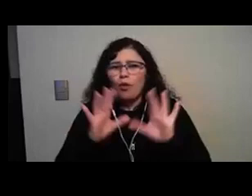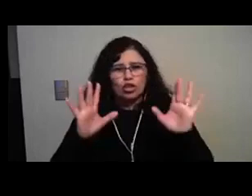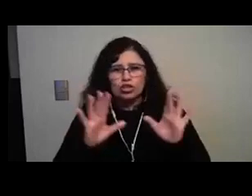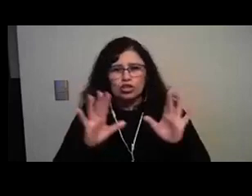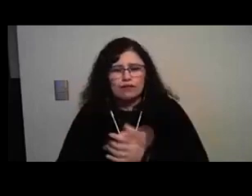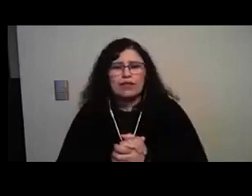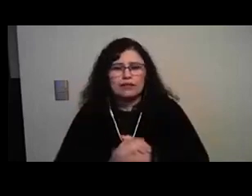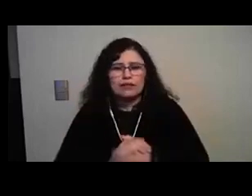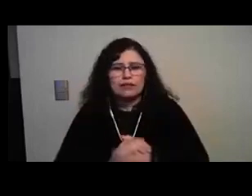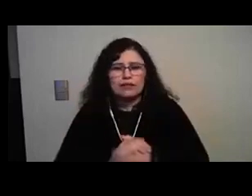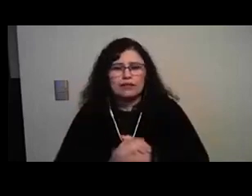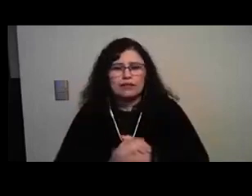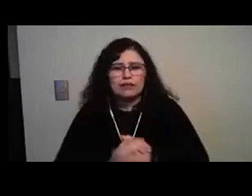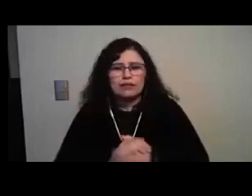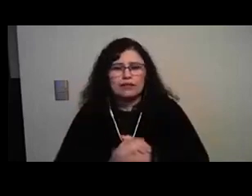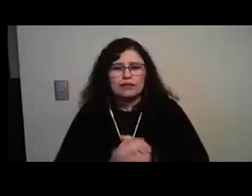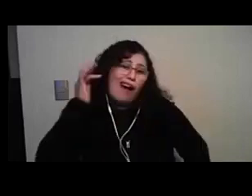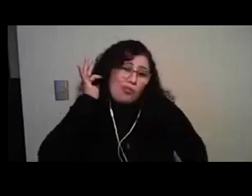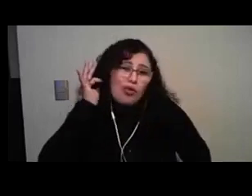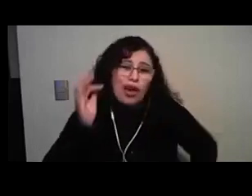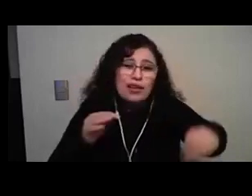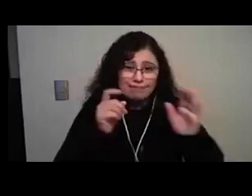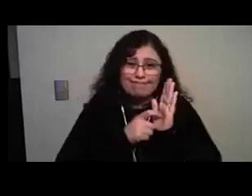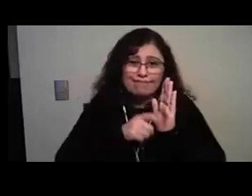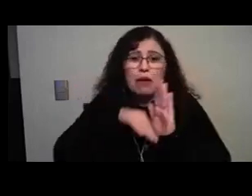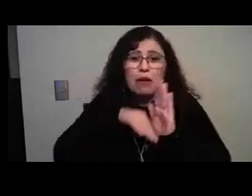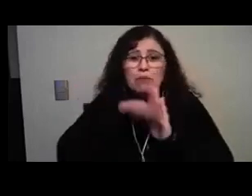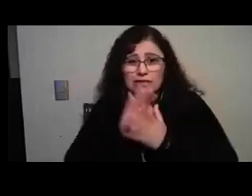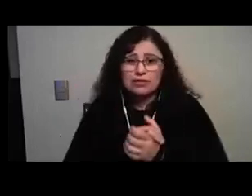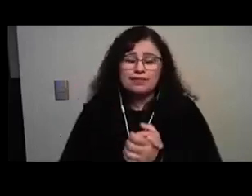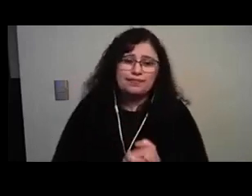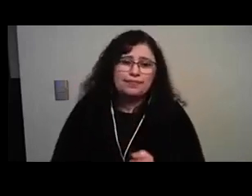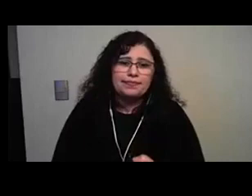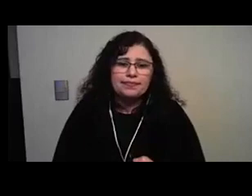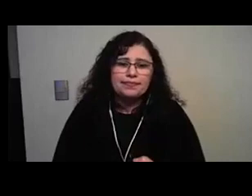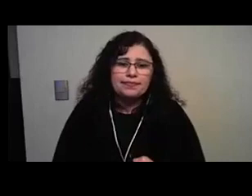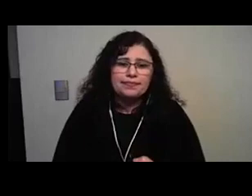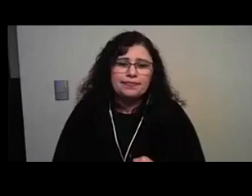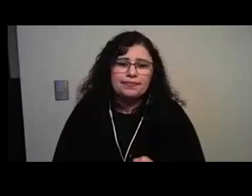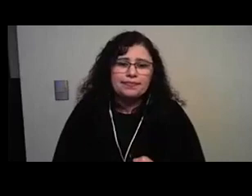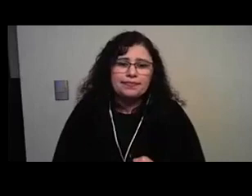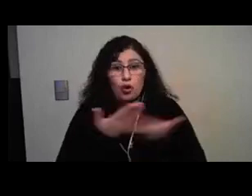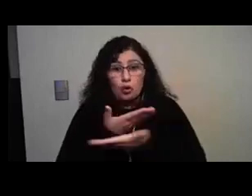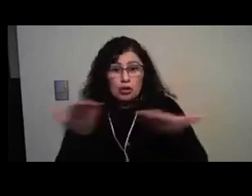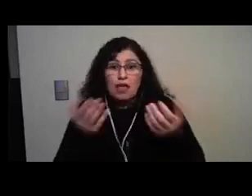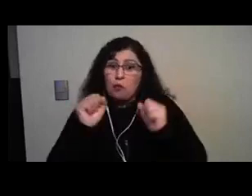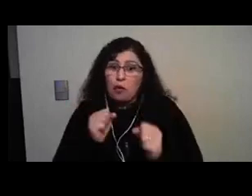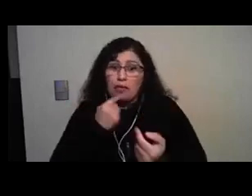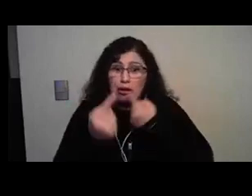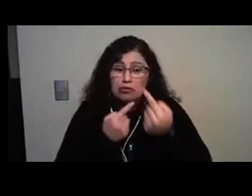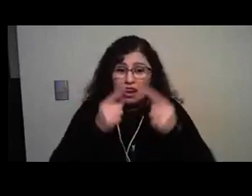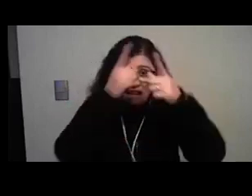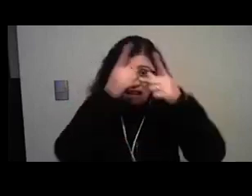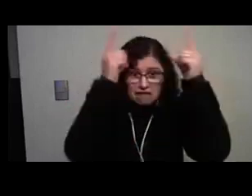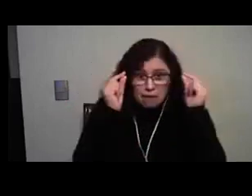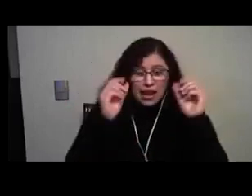el caso de las niñas, ya. Y o sea, si no, le pueden preguntar a cualquier enfermera o técnico en